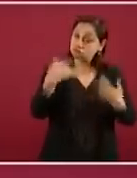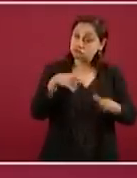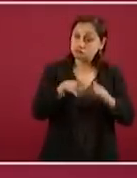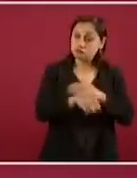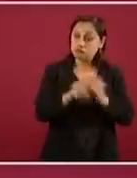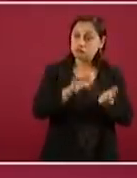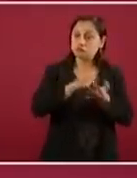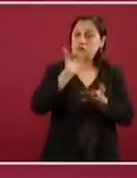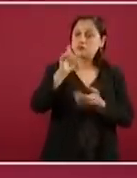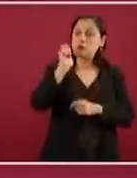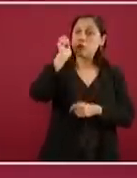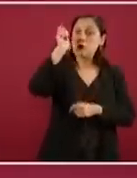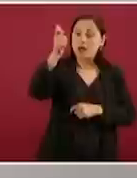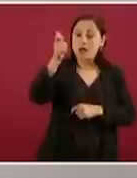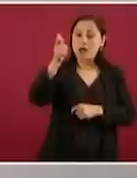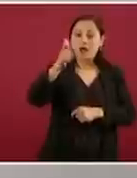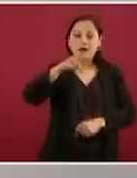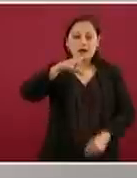Pues no,